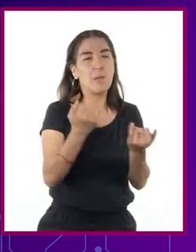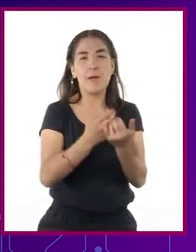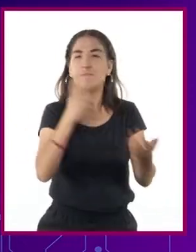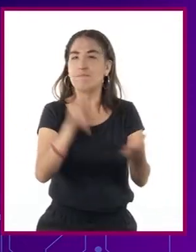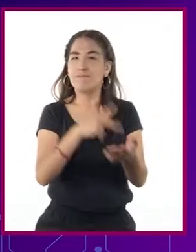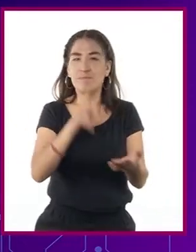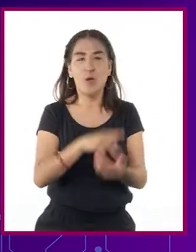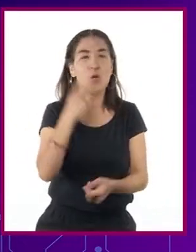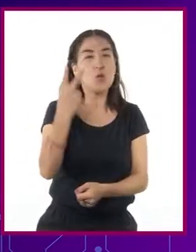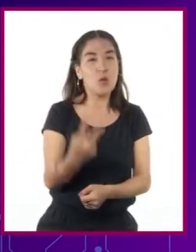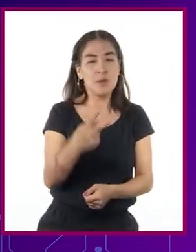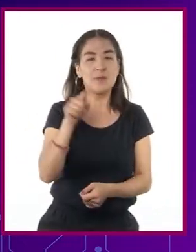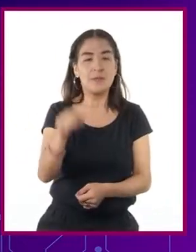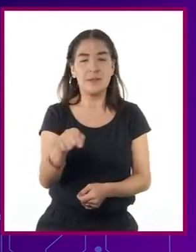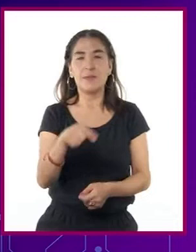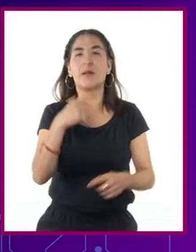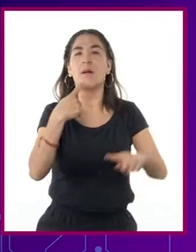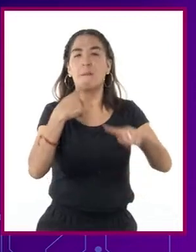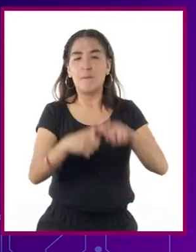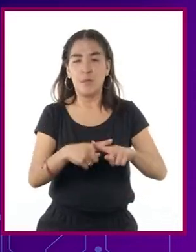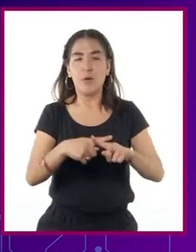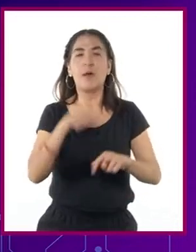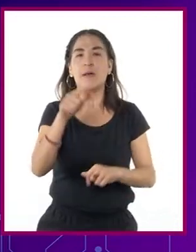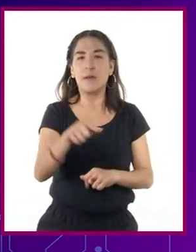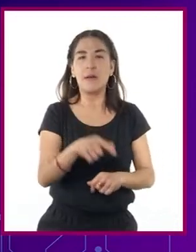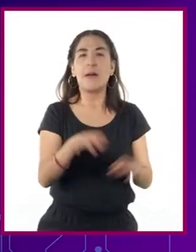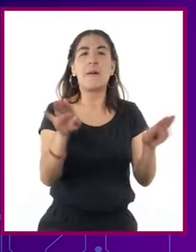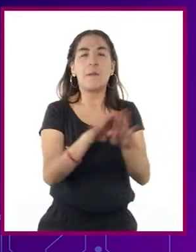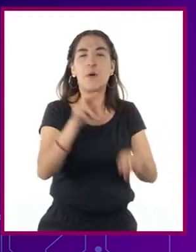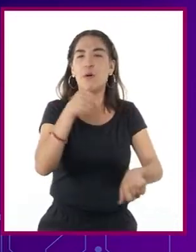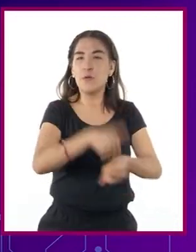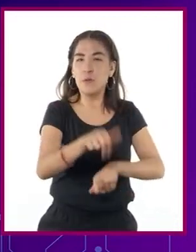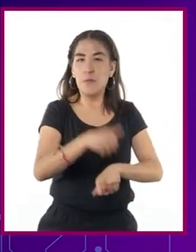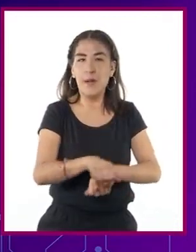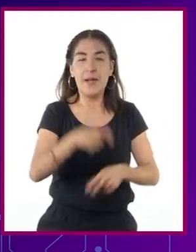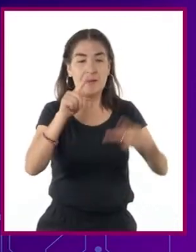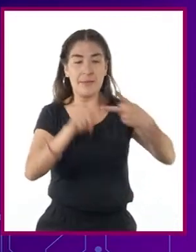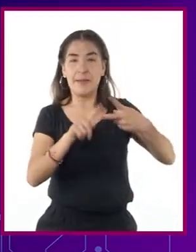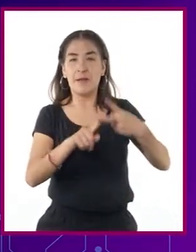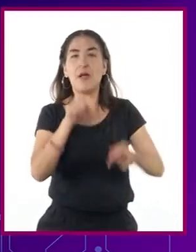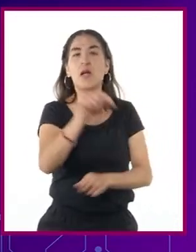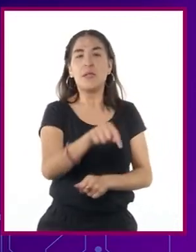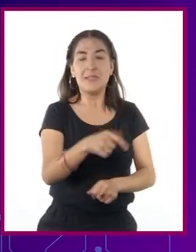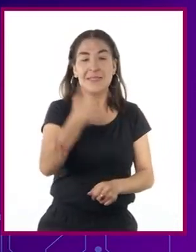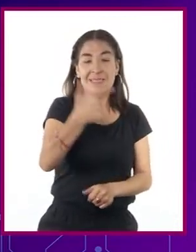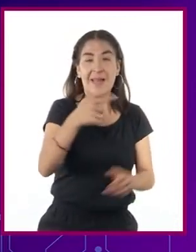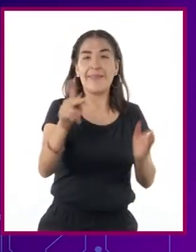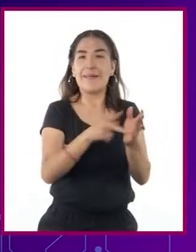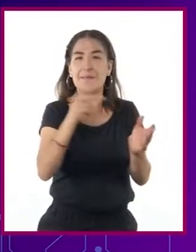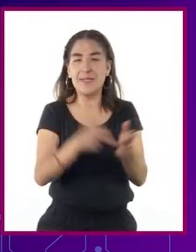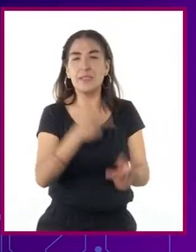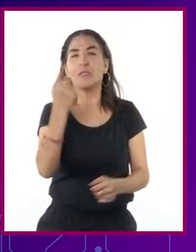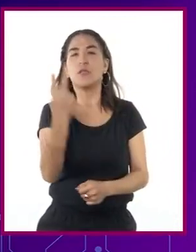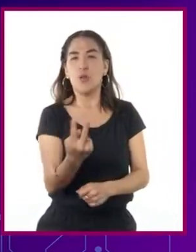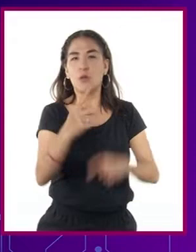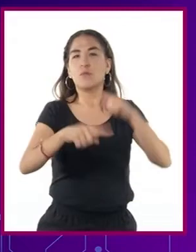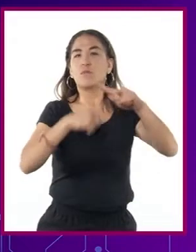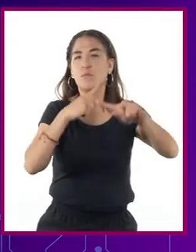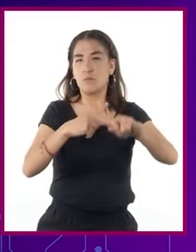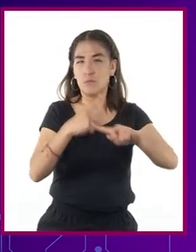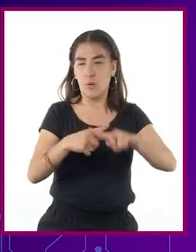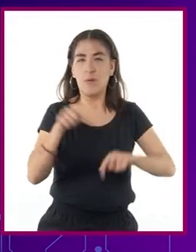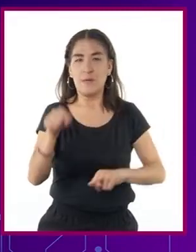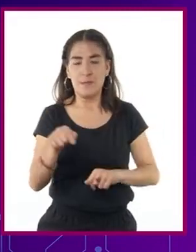el 2 y se aplica la propiedad del neutro multiplicativo, y en el divisor se multiplica 7 veces el 2.